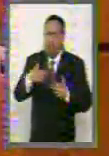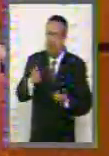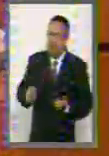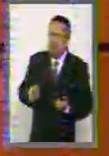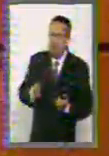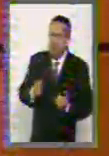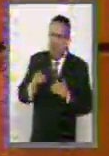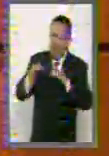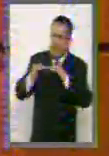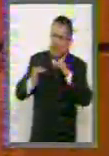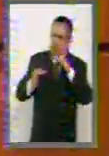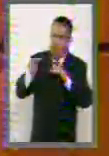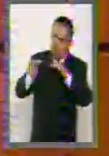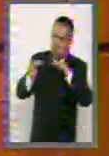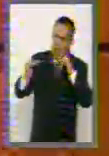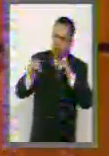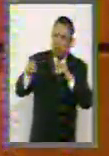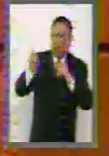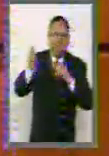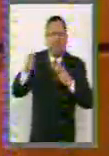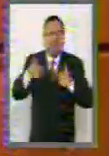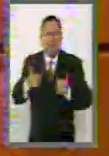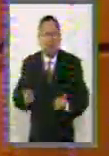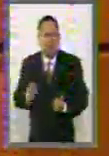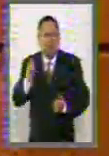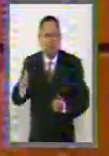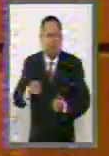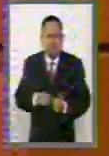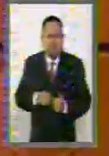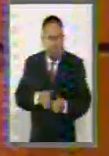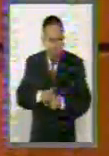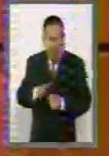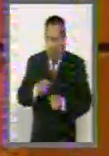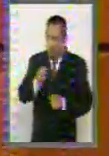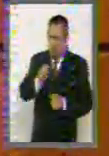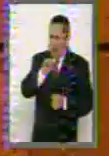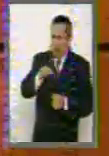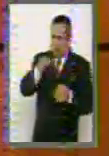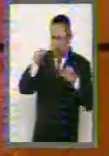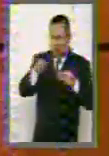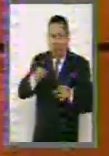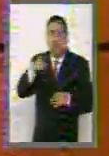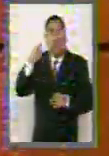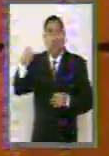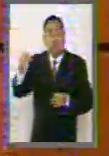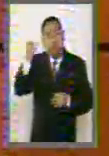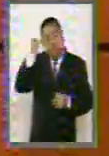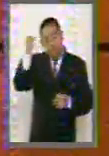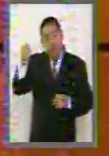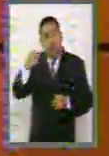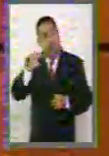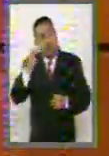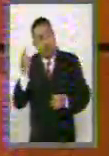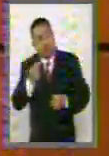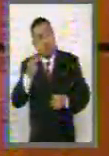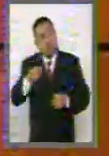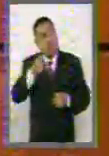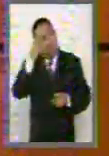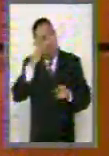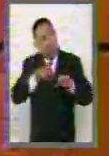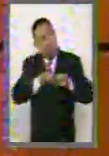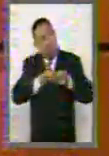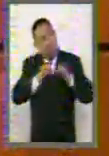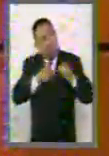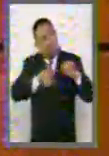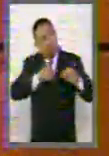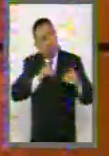de poderes? ¿Cuál es la Corte que desde su perspectiva necesita nuestro país